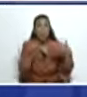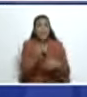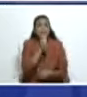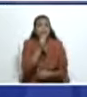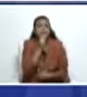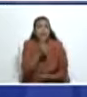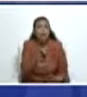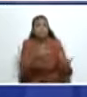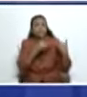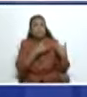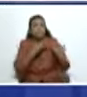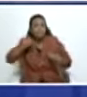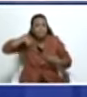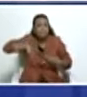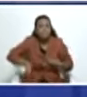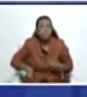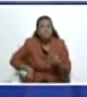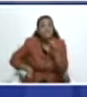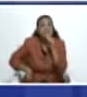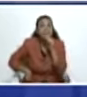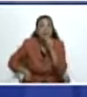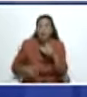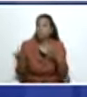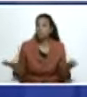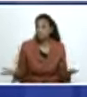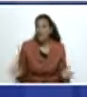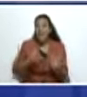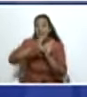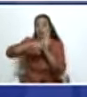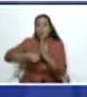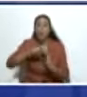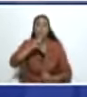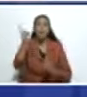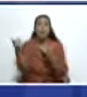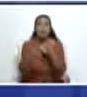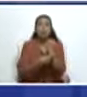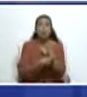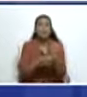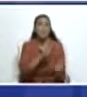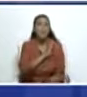plata? El bandido ladrón de Guaidó.